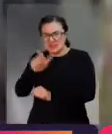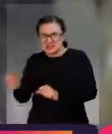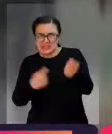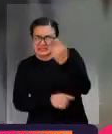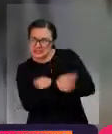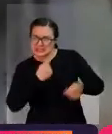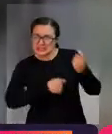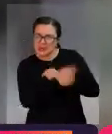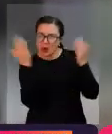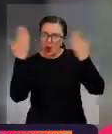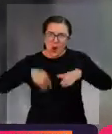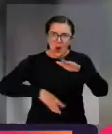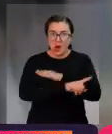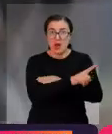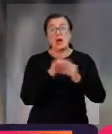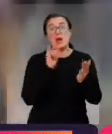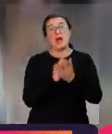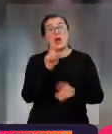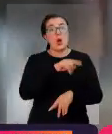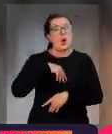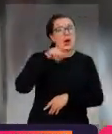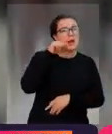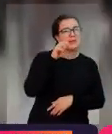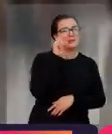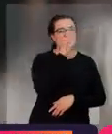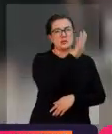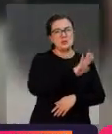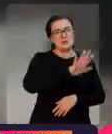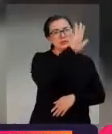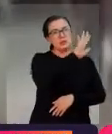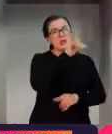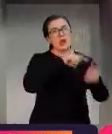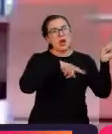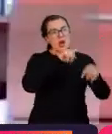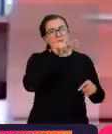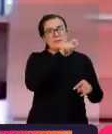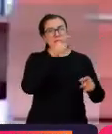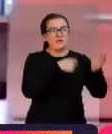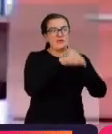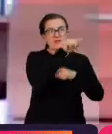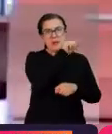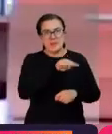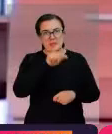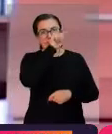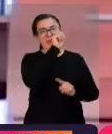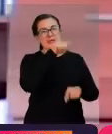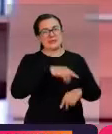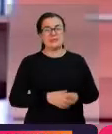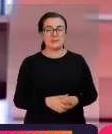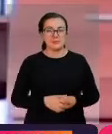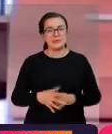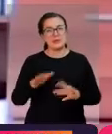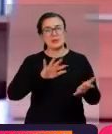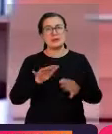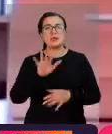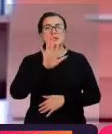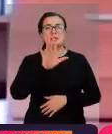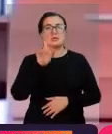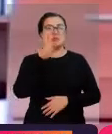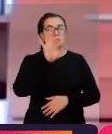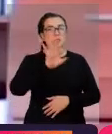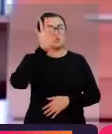oriente e incluso asia figuran como zonas de preferencia de los traficantes alrededor del 51 por ciento de las